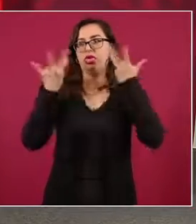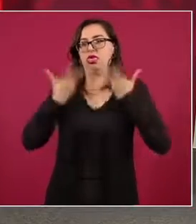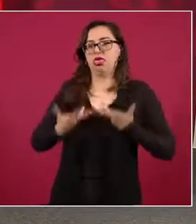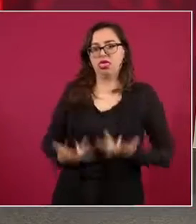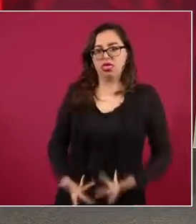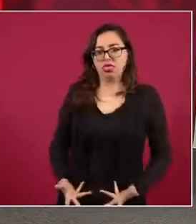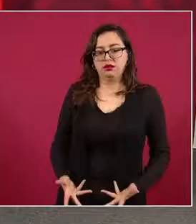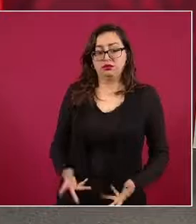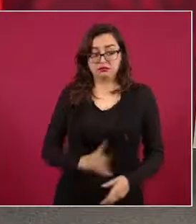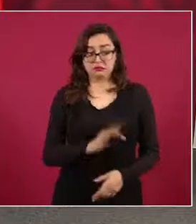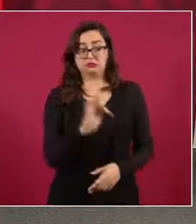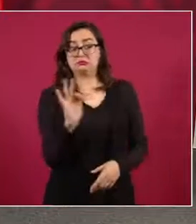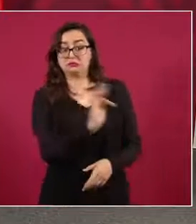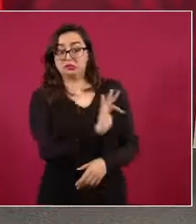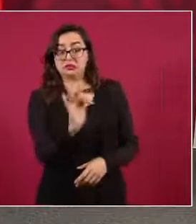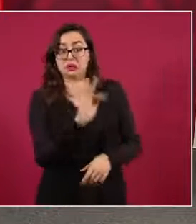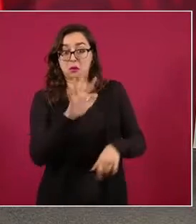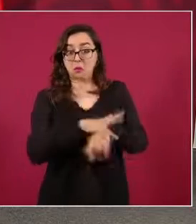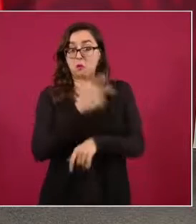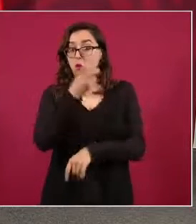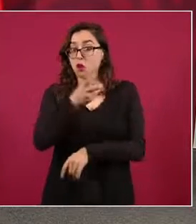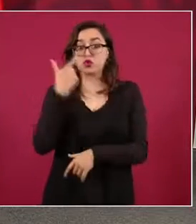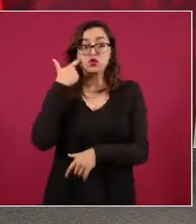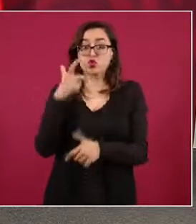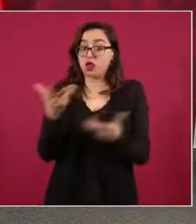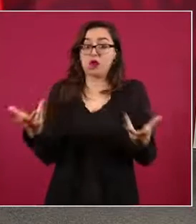castigos o que ya no se actúe.